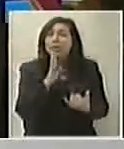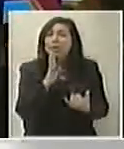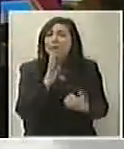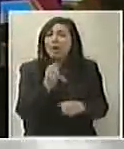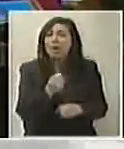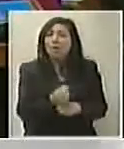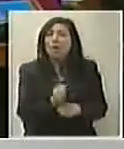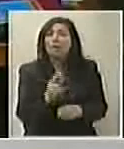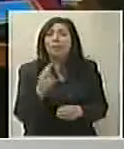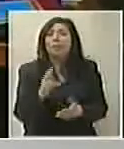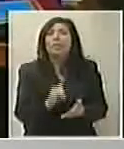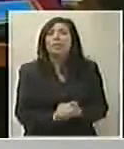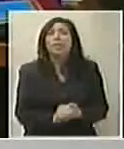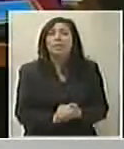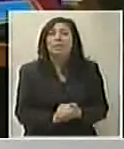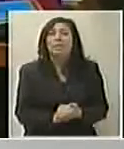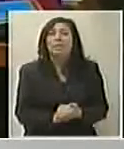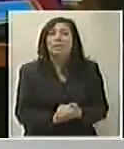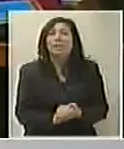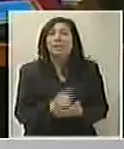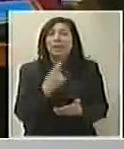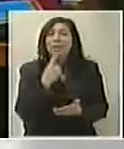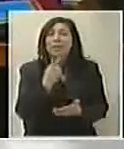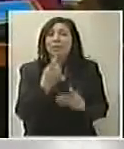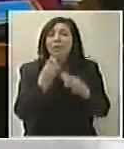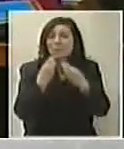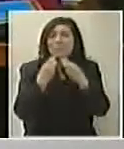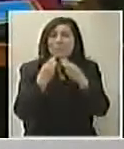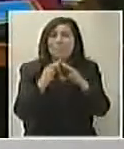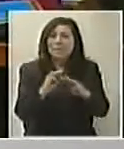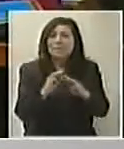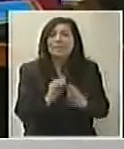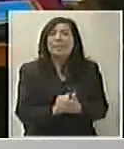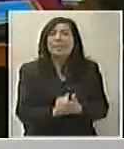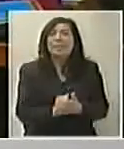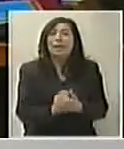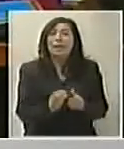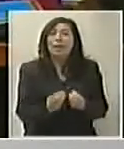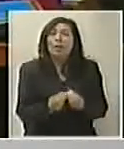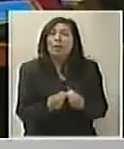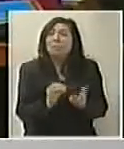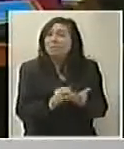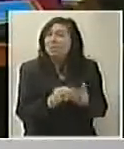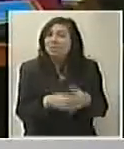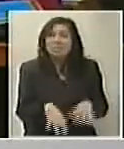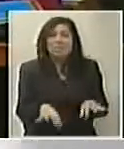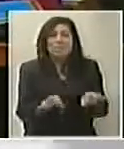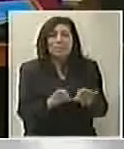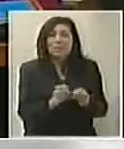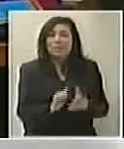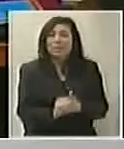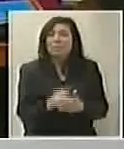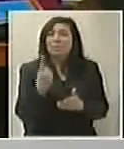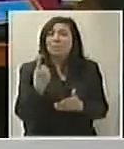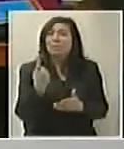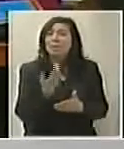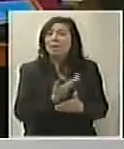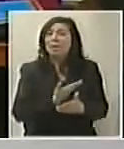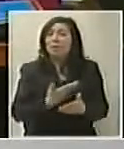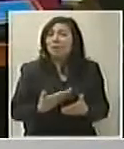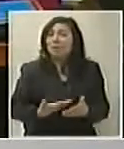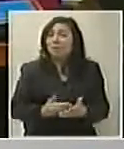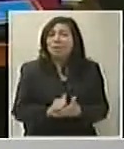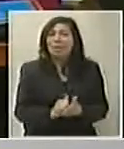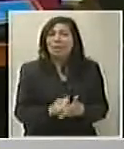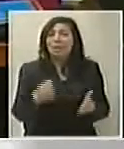lucha anticorrupción. Y lo voy a leer el mensaje. Una acción importante durante el primer año de gobierno